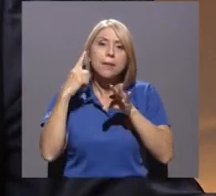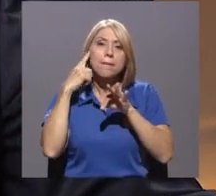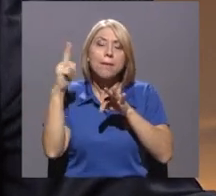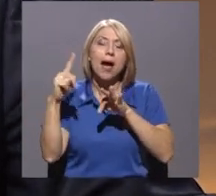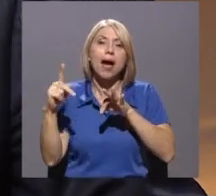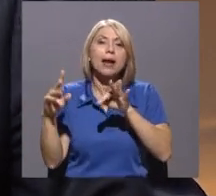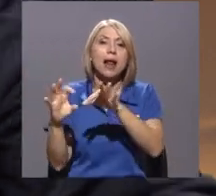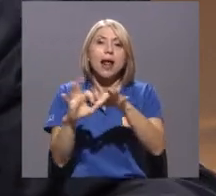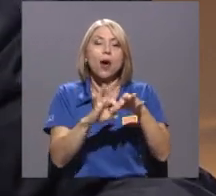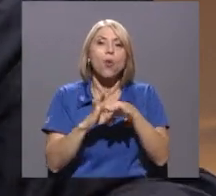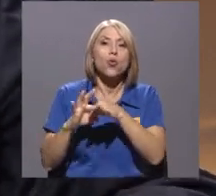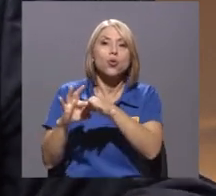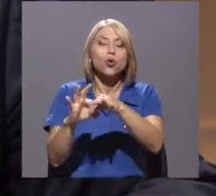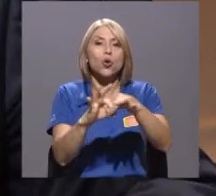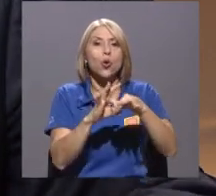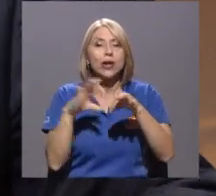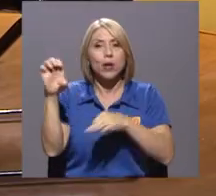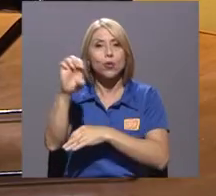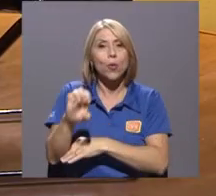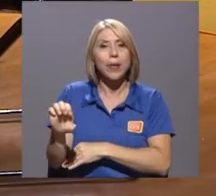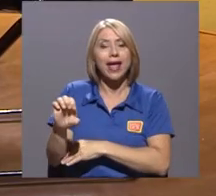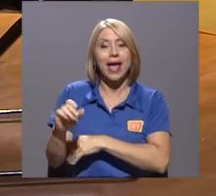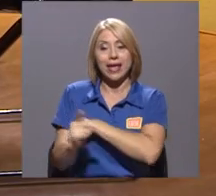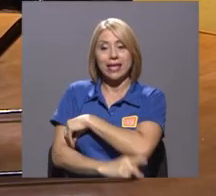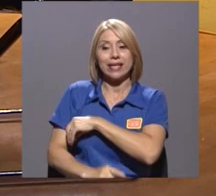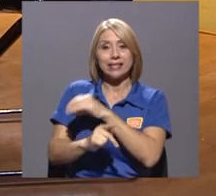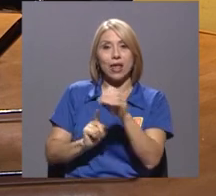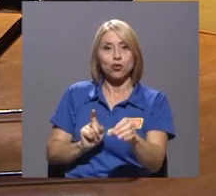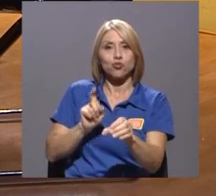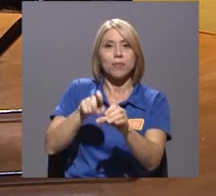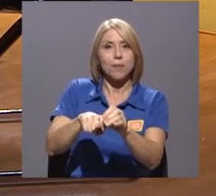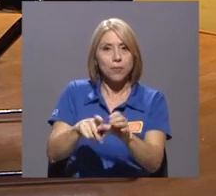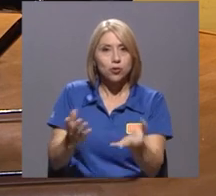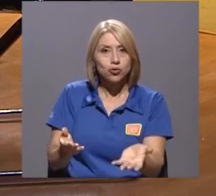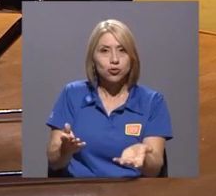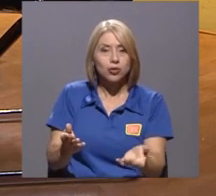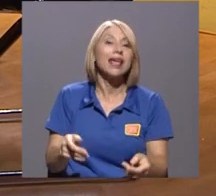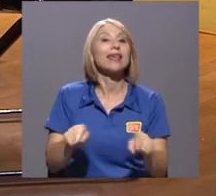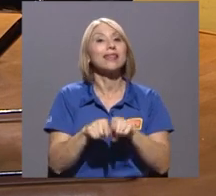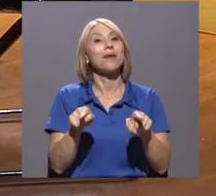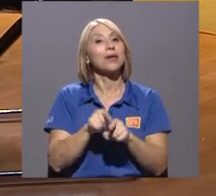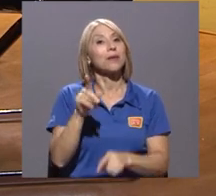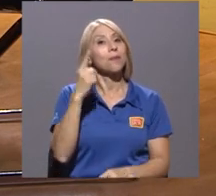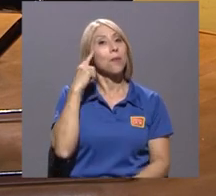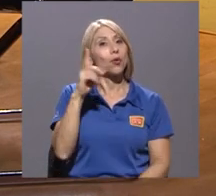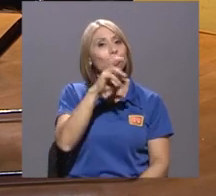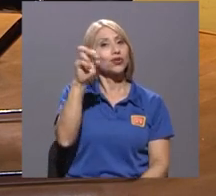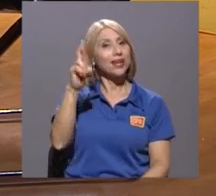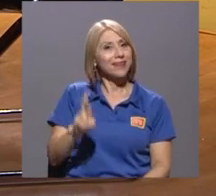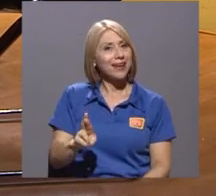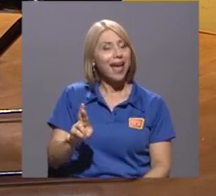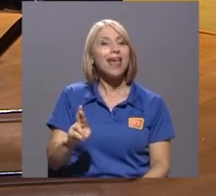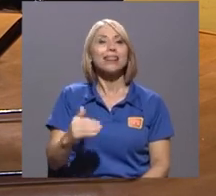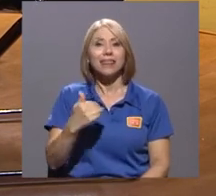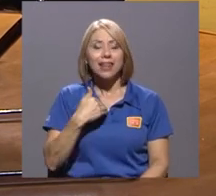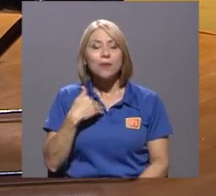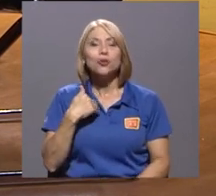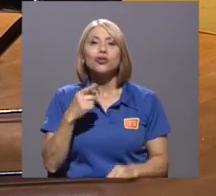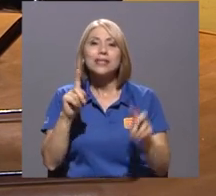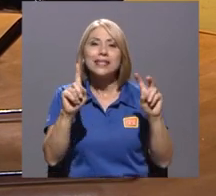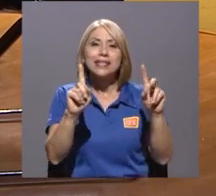sus estados miembros y poca esta rica también tenemos una cultura muy similar a costa